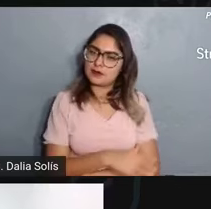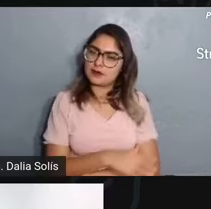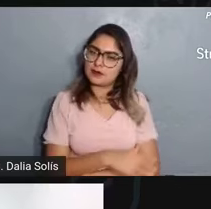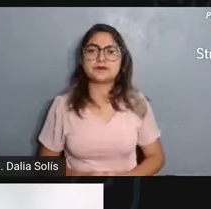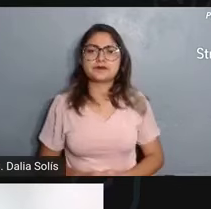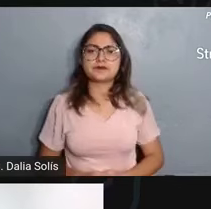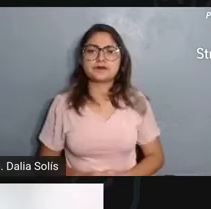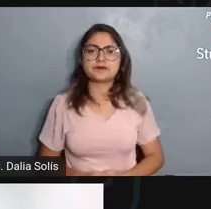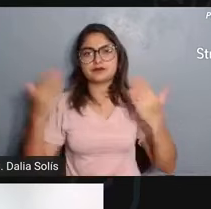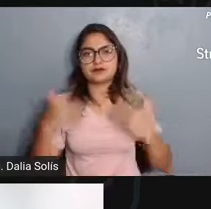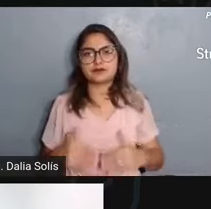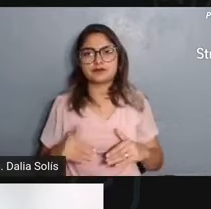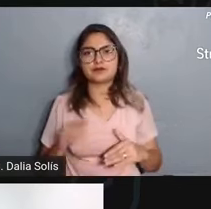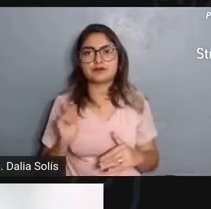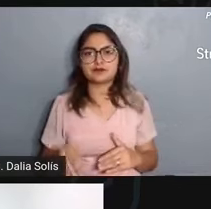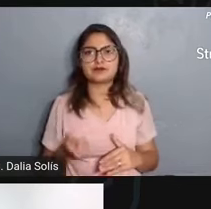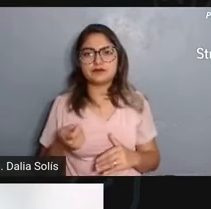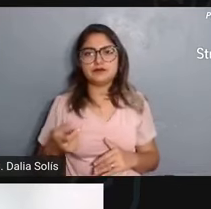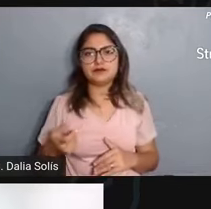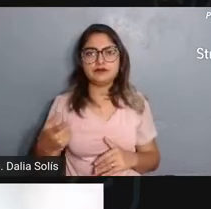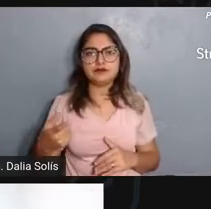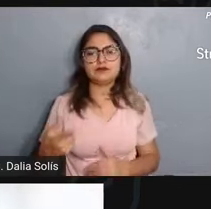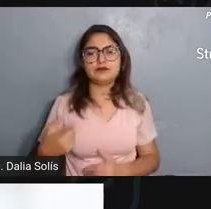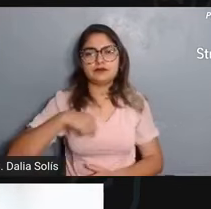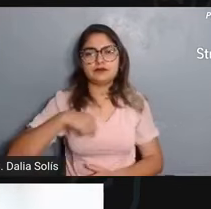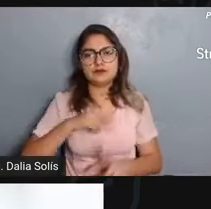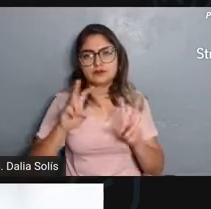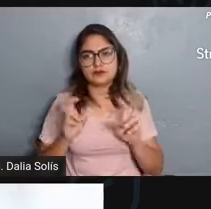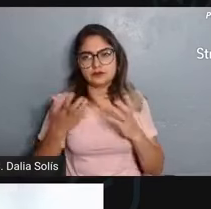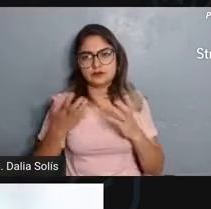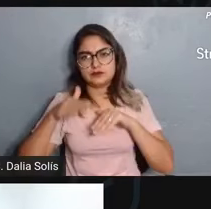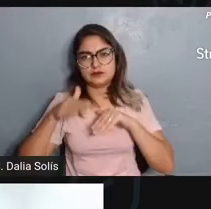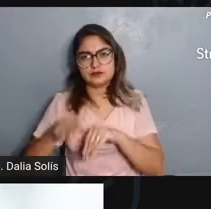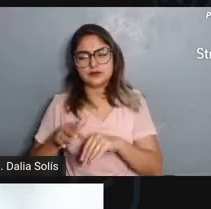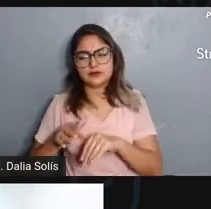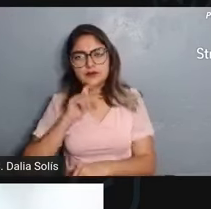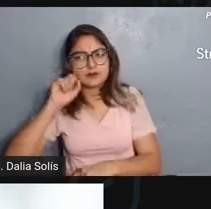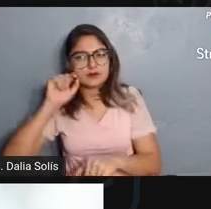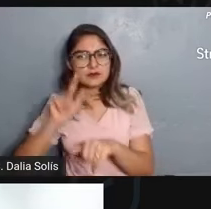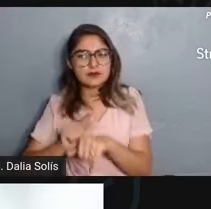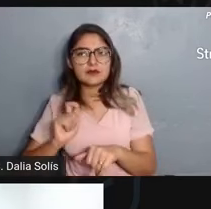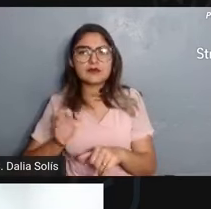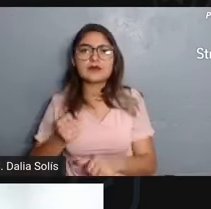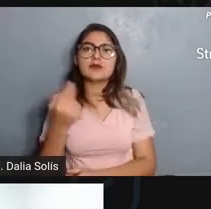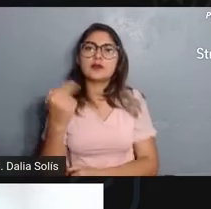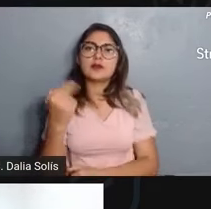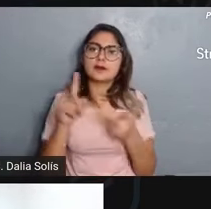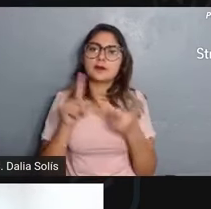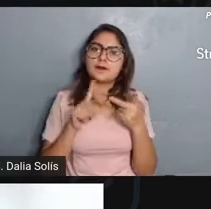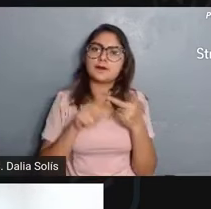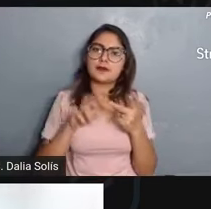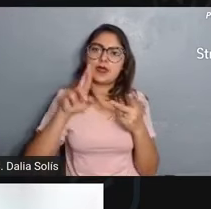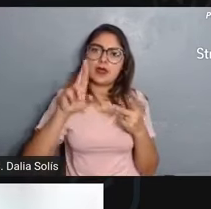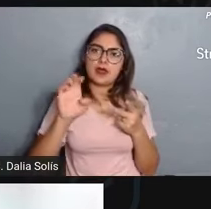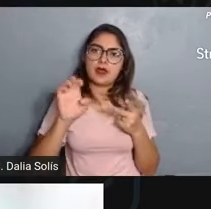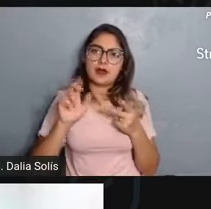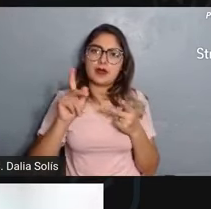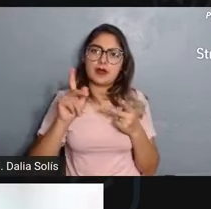le llamamos reproductividad. El doctor Eusebio Rubio, quien hizo este